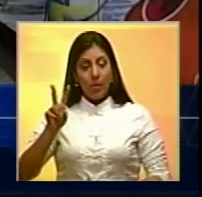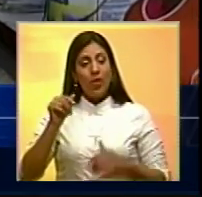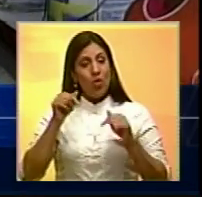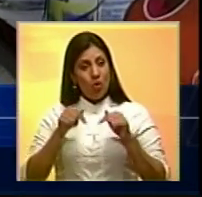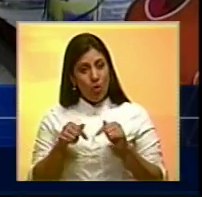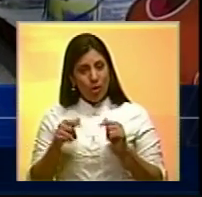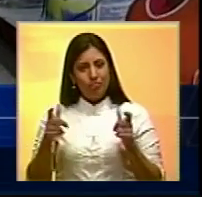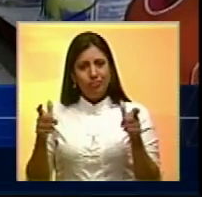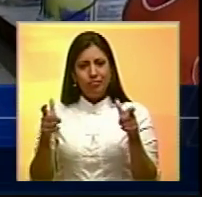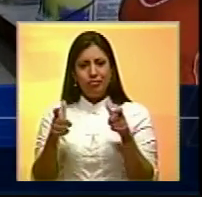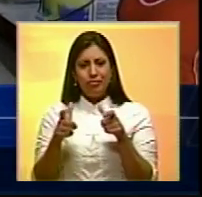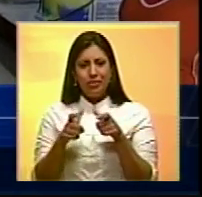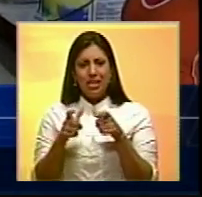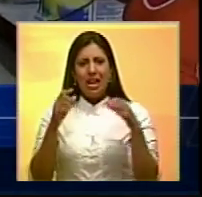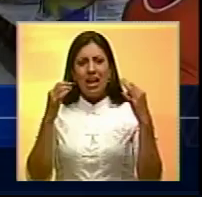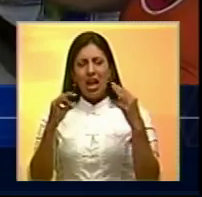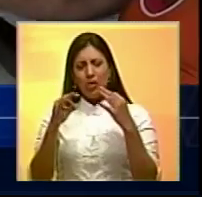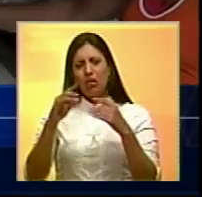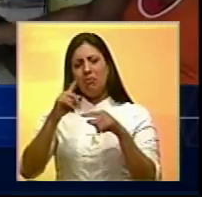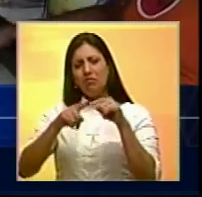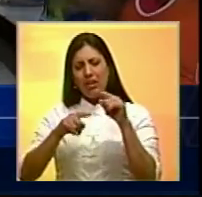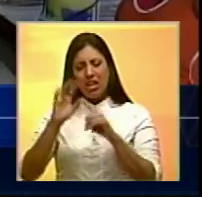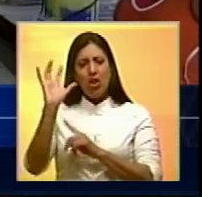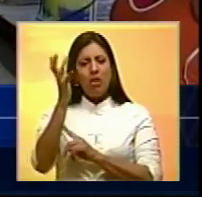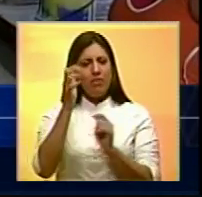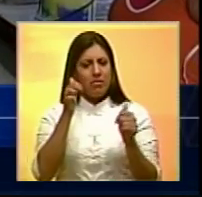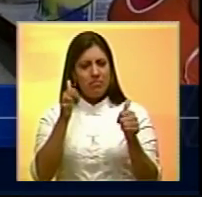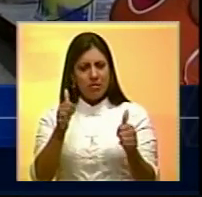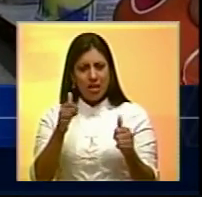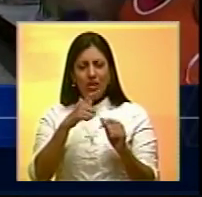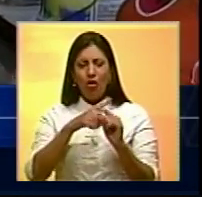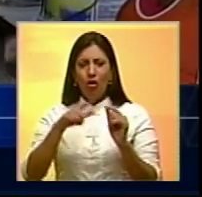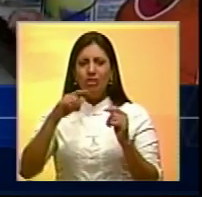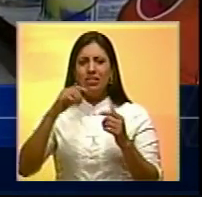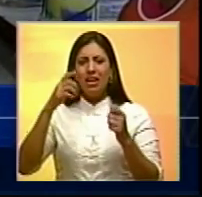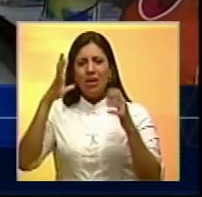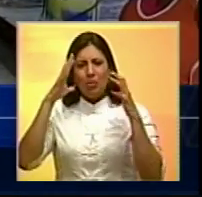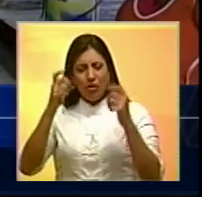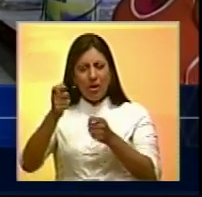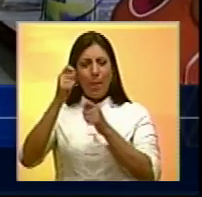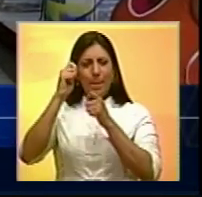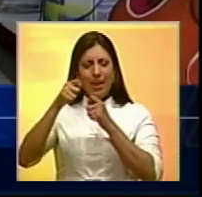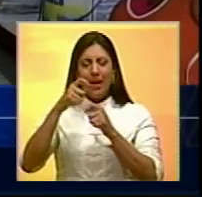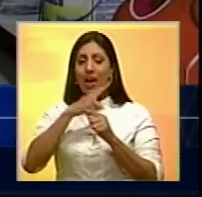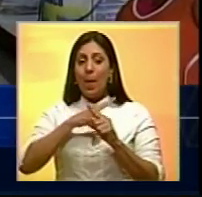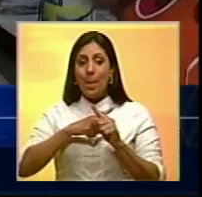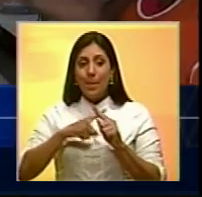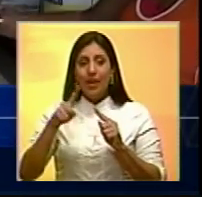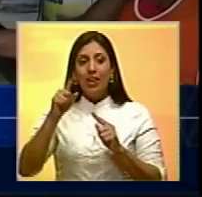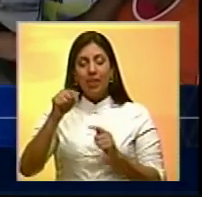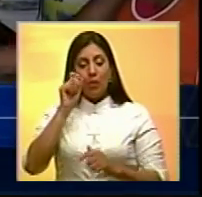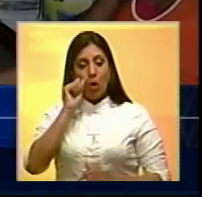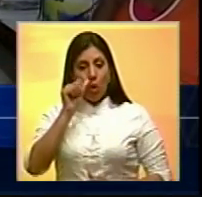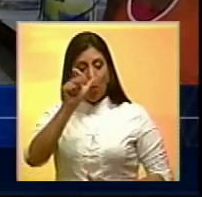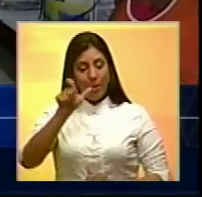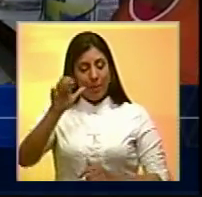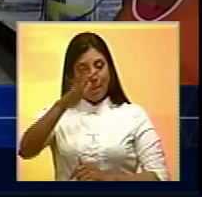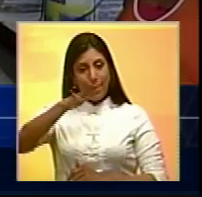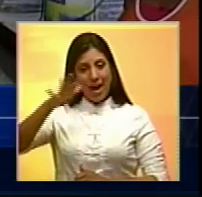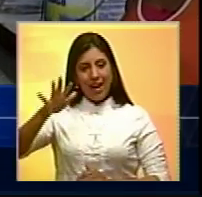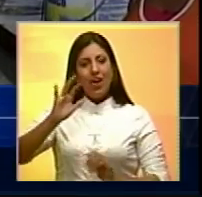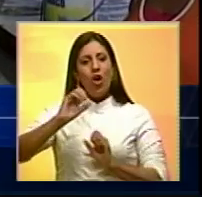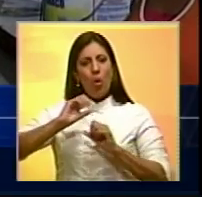Hoy tenemos los recursos naturales, geográficos, de artes de pesca y sobre todo de hombres del mar